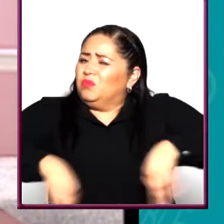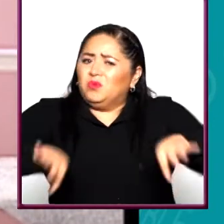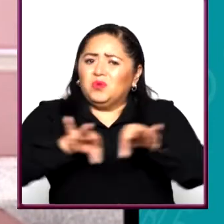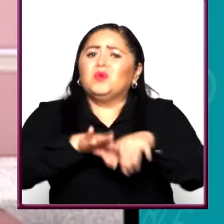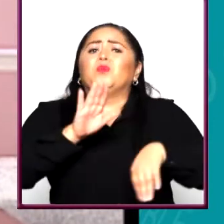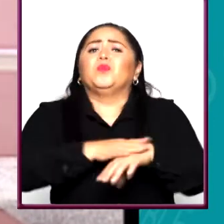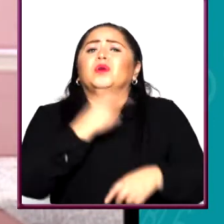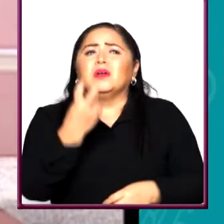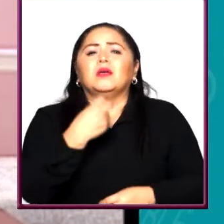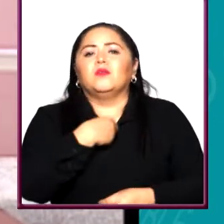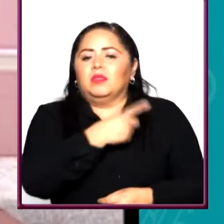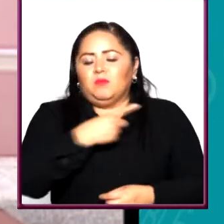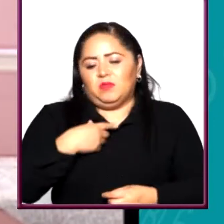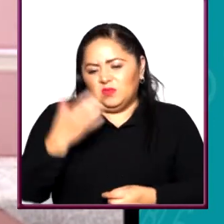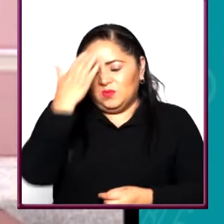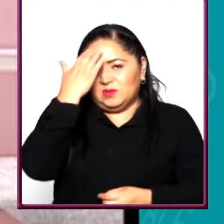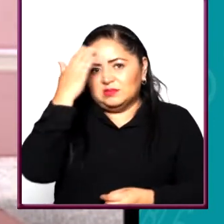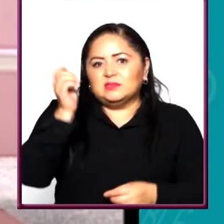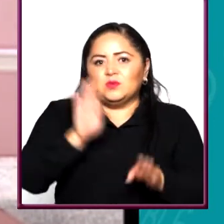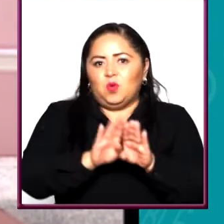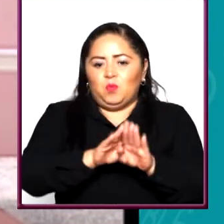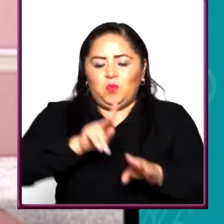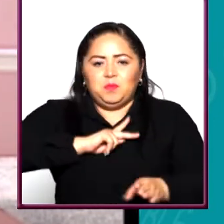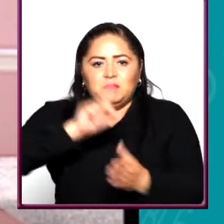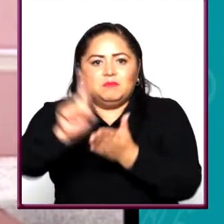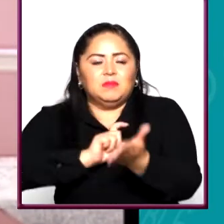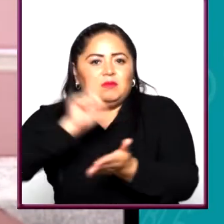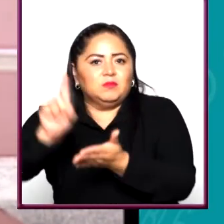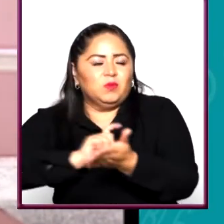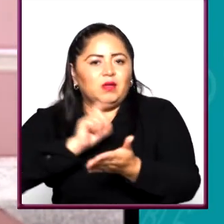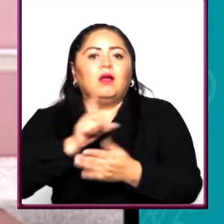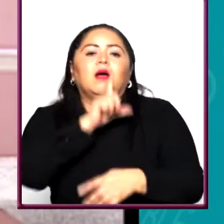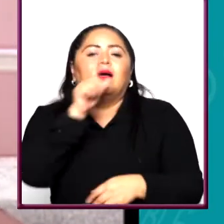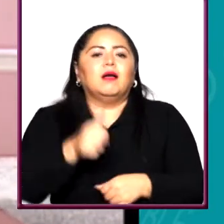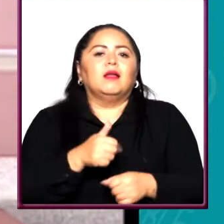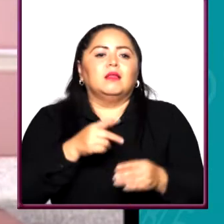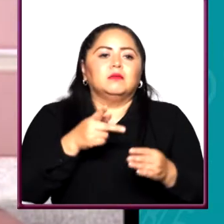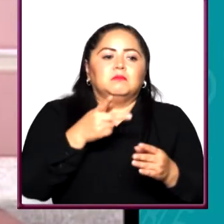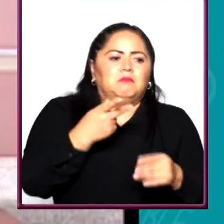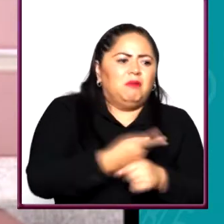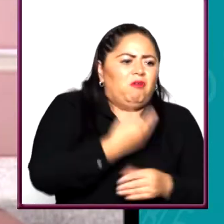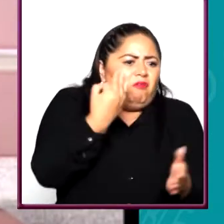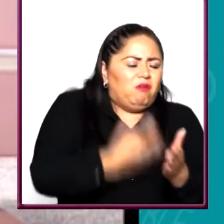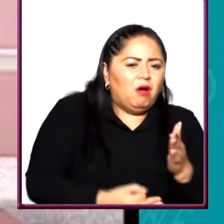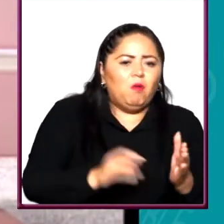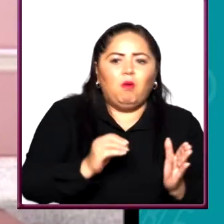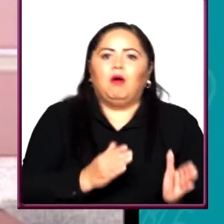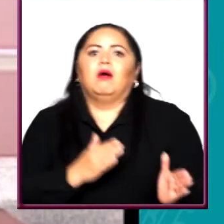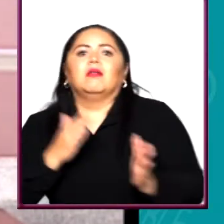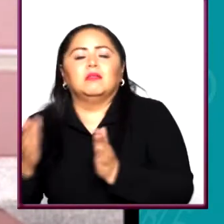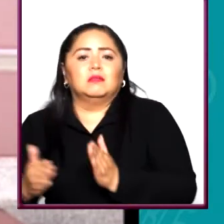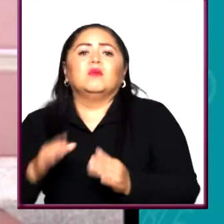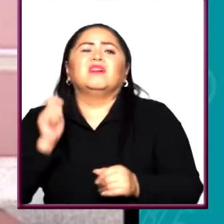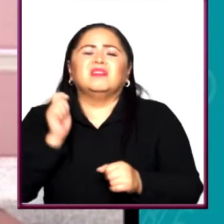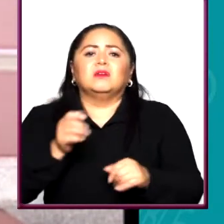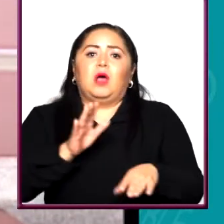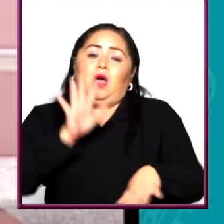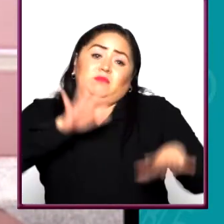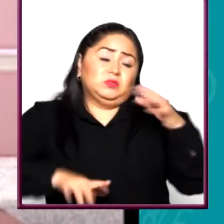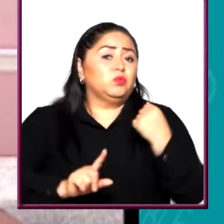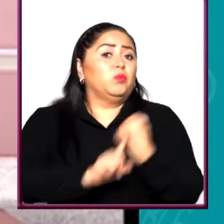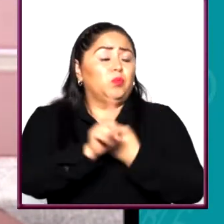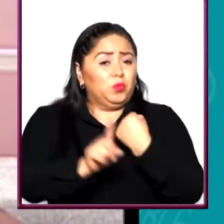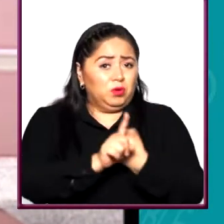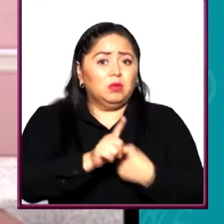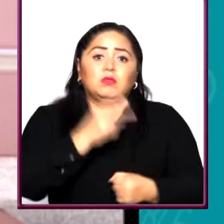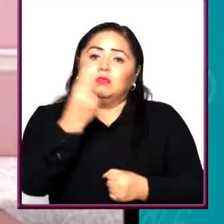importantes, porque así puedo conocer las características de mi ciclo. Puedo darme cuenta de retrasos o adelantos que podrían representar